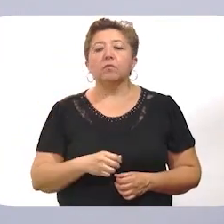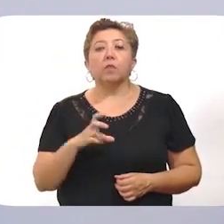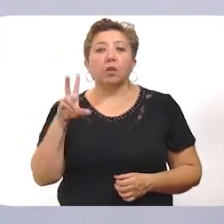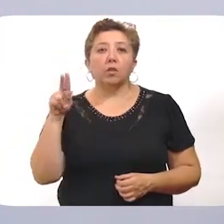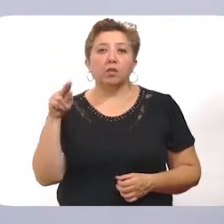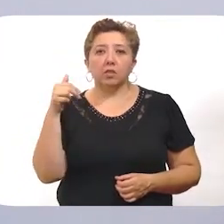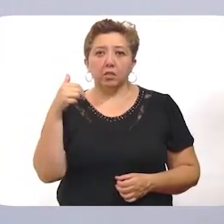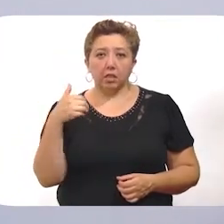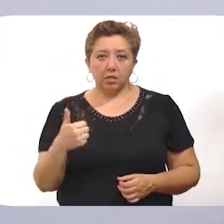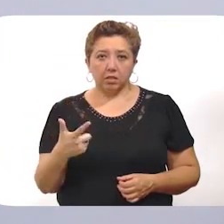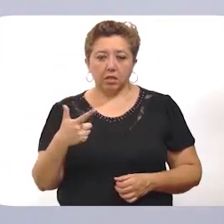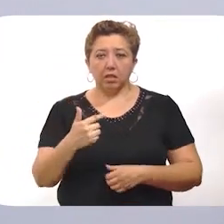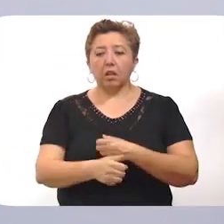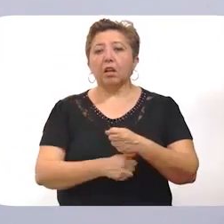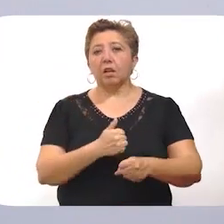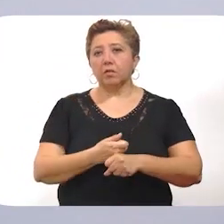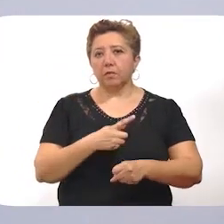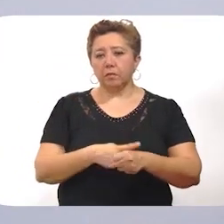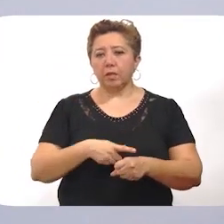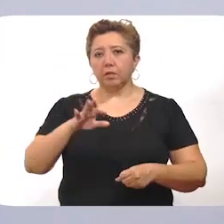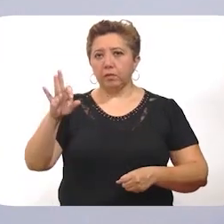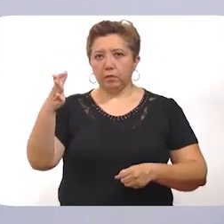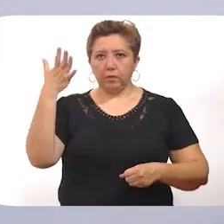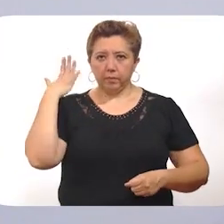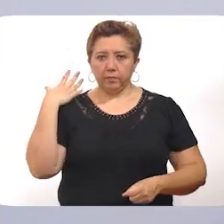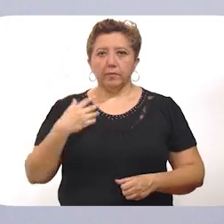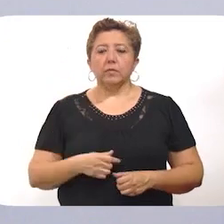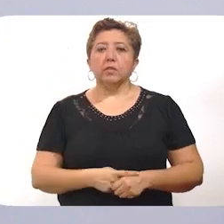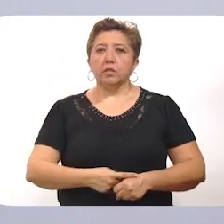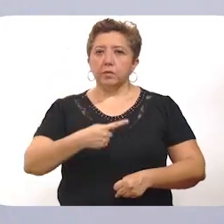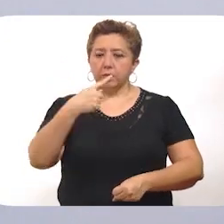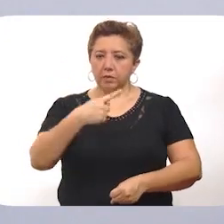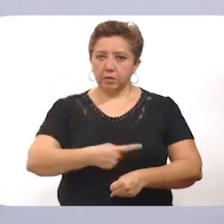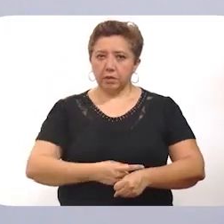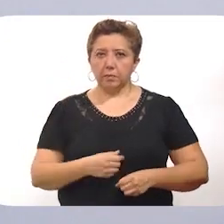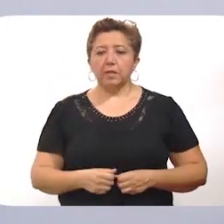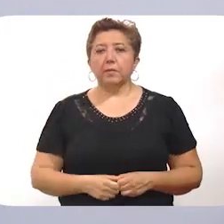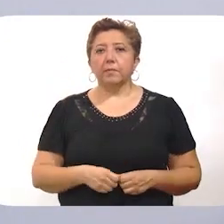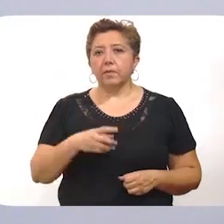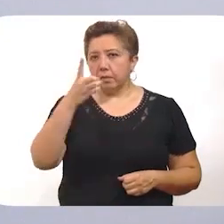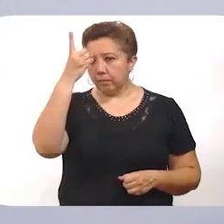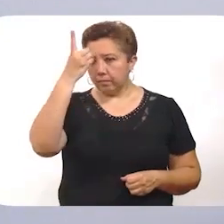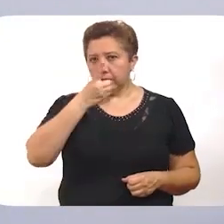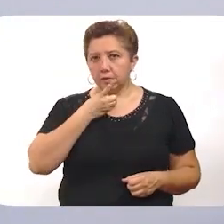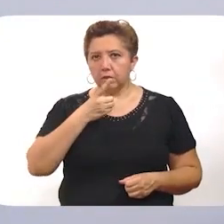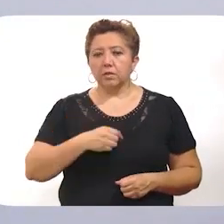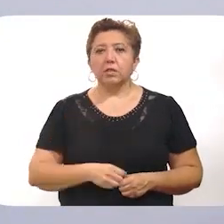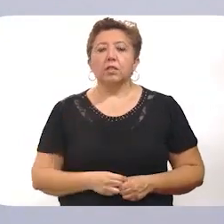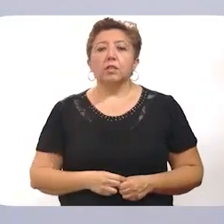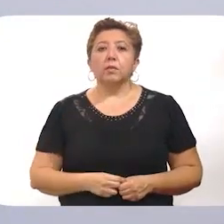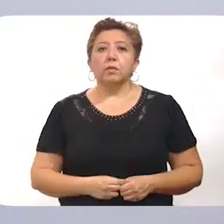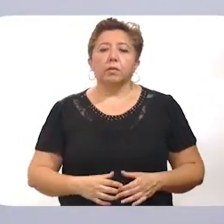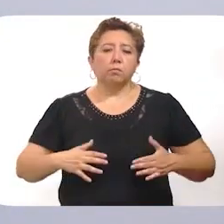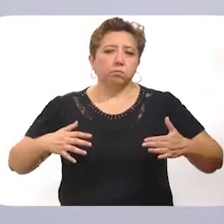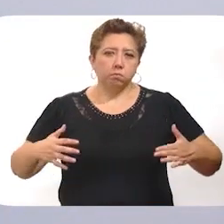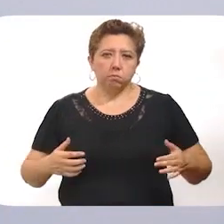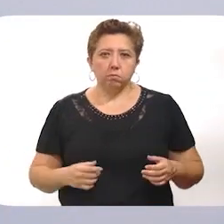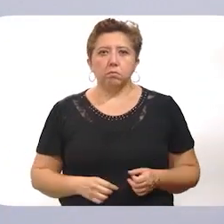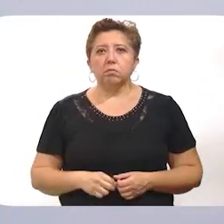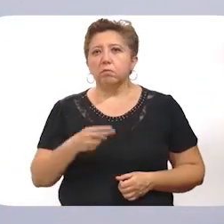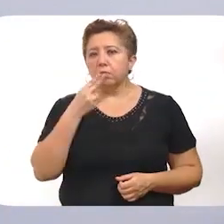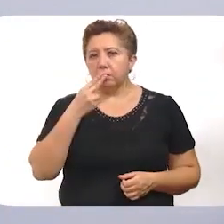años a 87 años. Sus principales enfermedades fueron hipertensión arterial sistémica, diabetes mellitus,